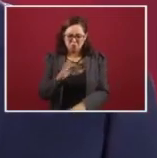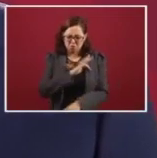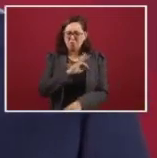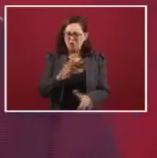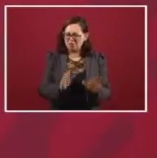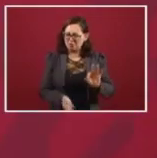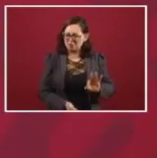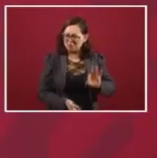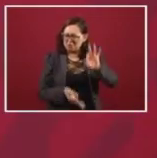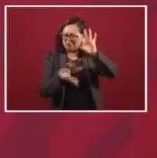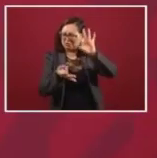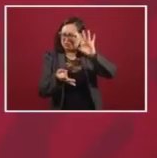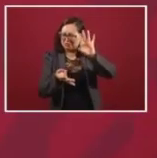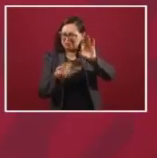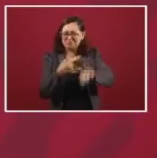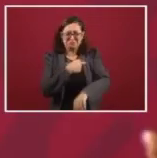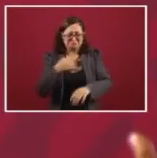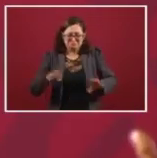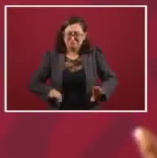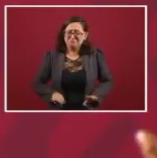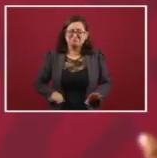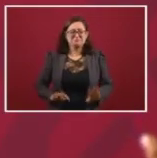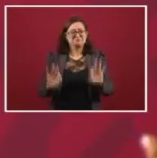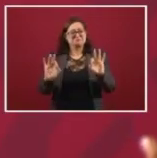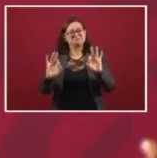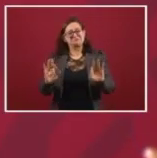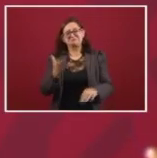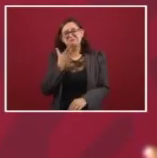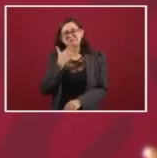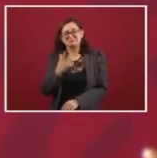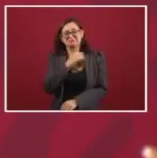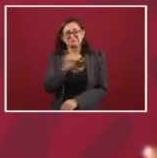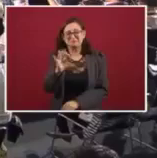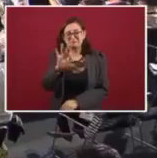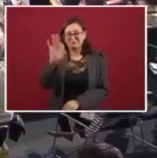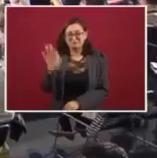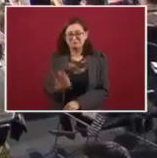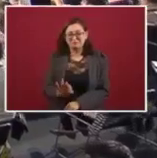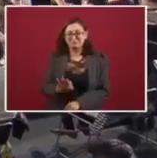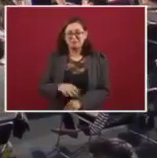los resultados de los análisis. Estoy muy bien, entonces al 100. Bueno,